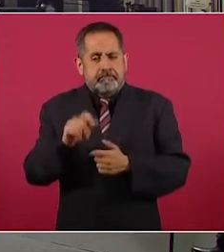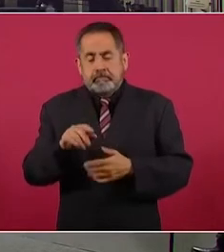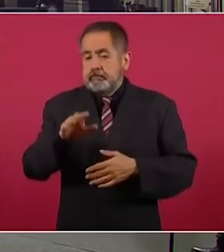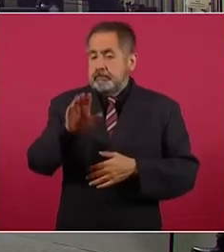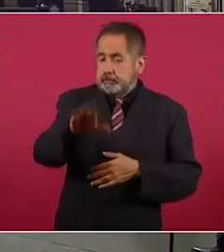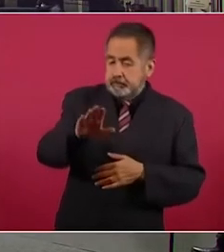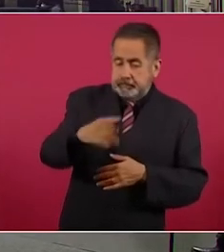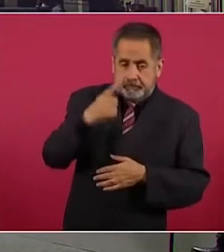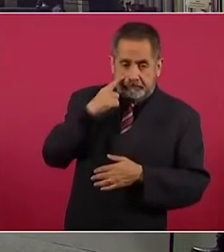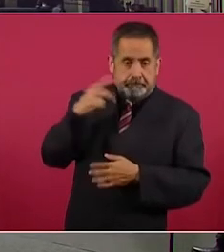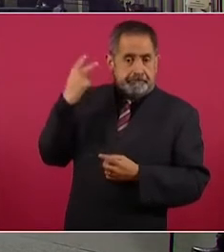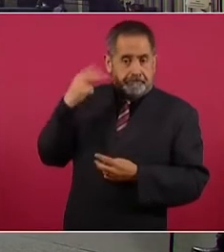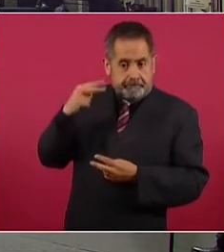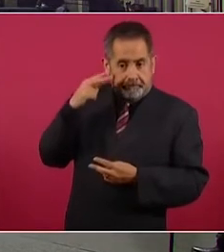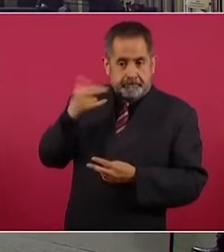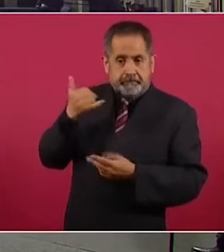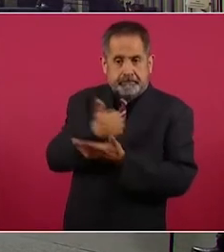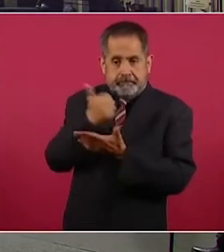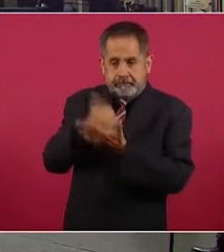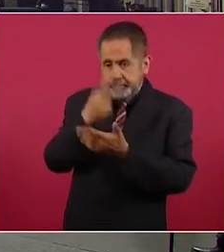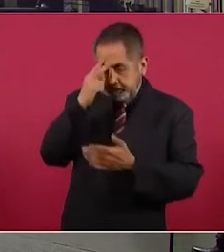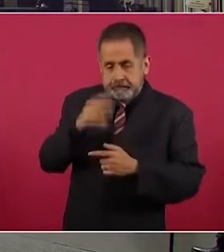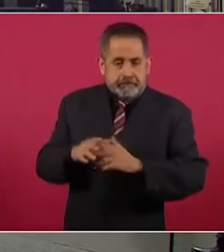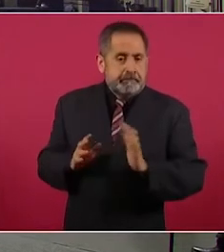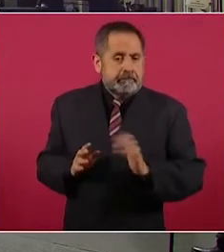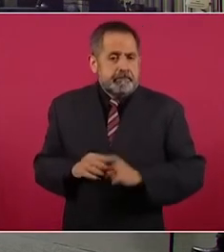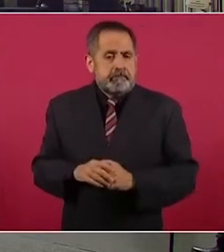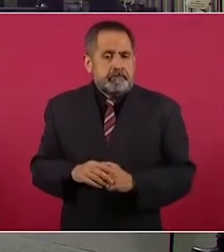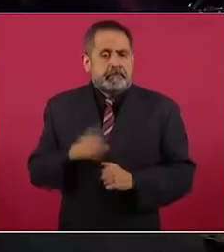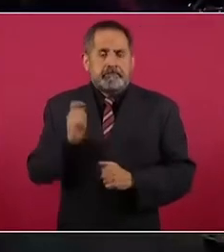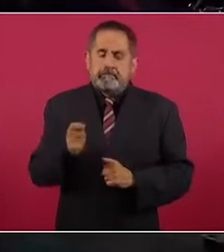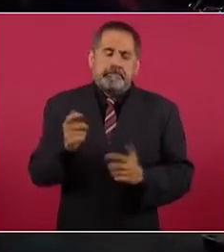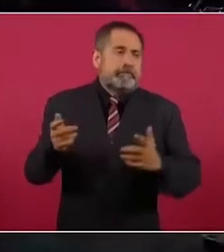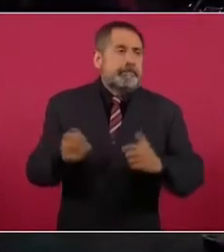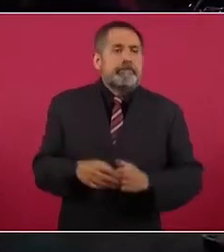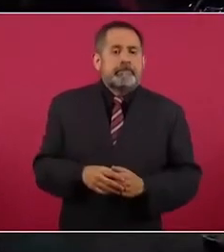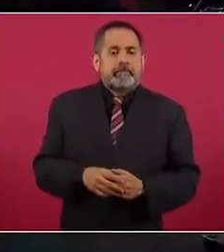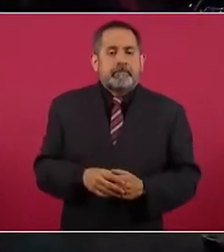Veracruz y en el caso de la Ciudad de México, la confianza